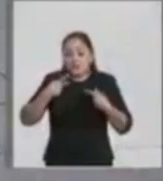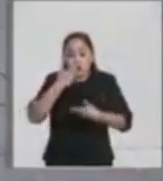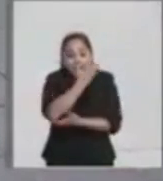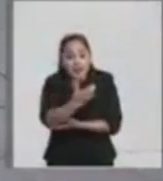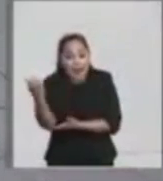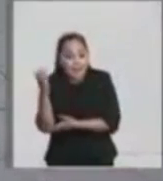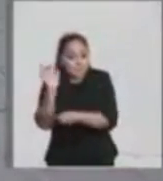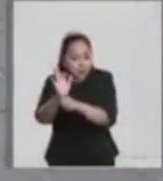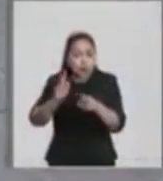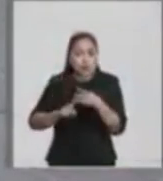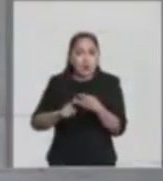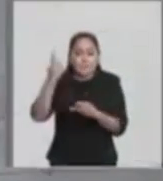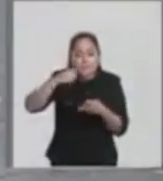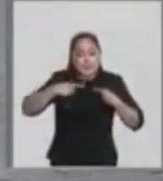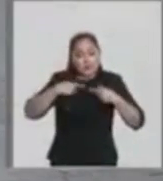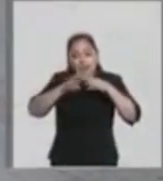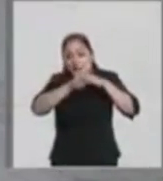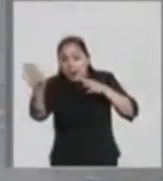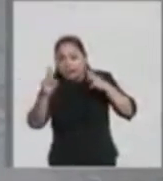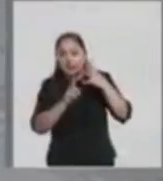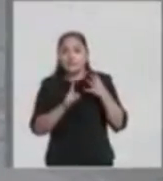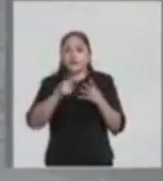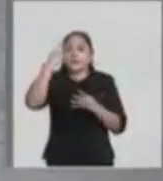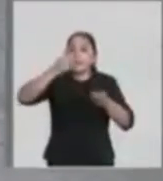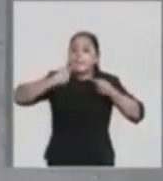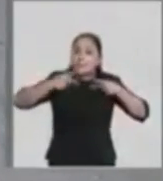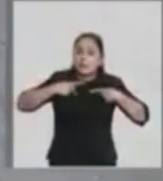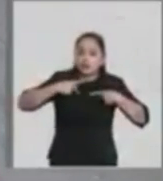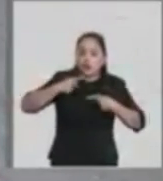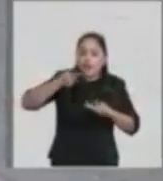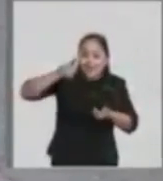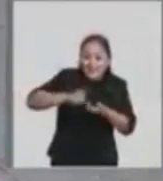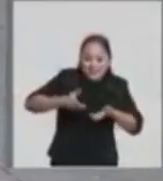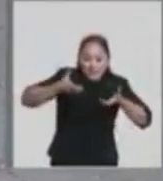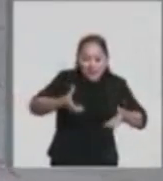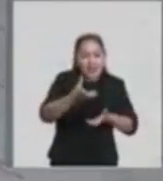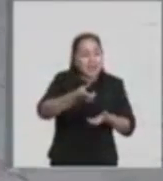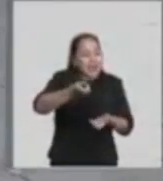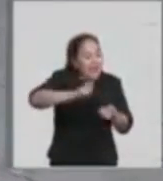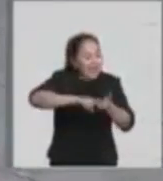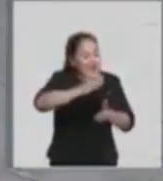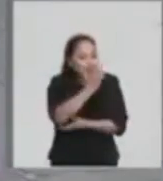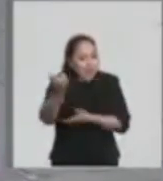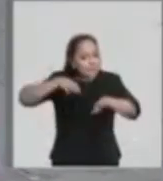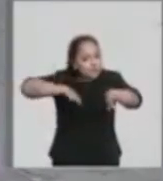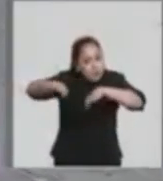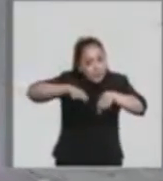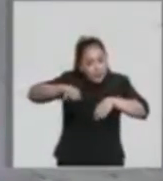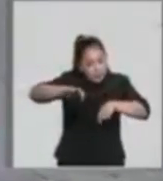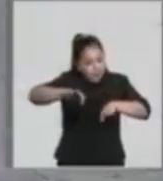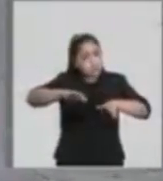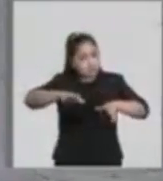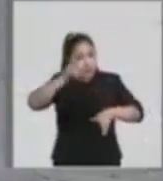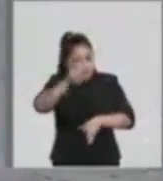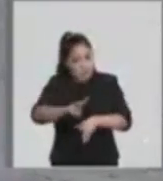si el beneficio le llegó a los inmigrantes, si el beneficio le llegó a los jornaleros, si el beneficio le llegó a lo que trata este segmento